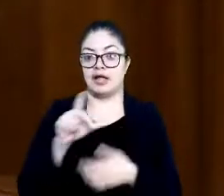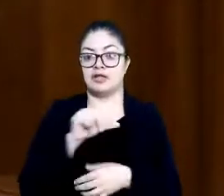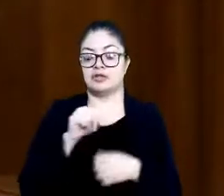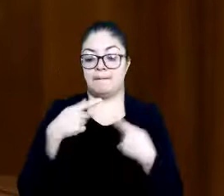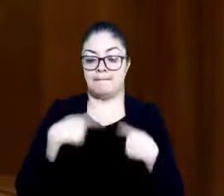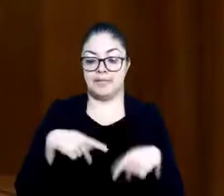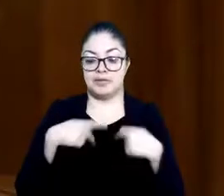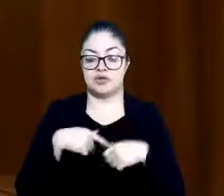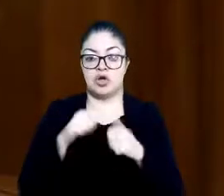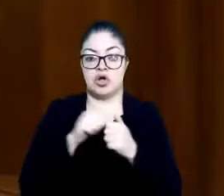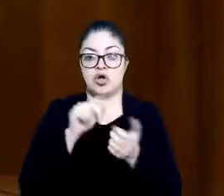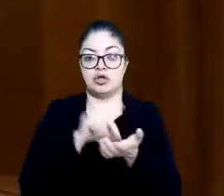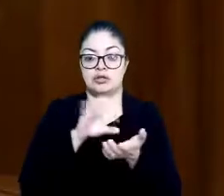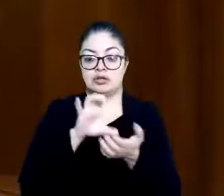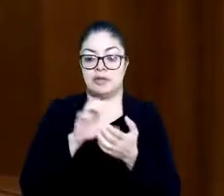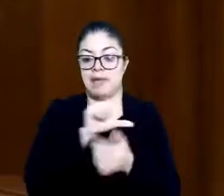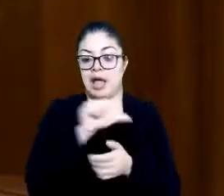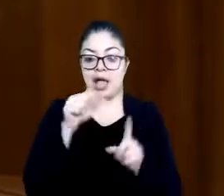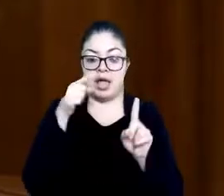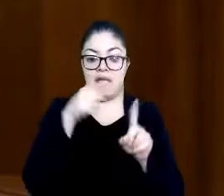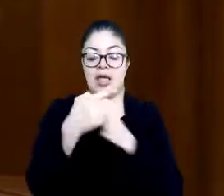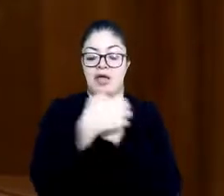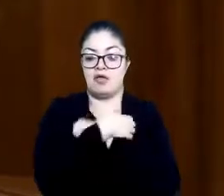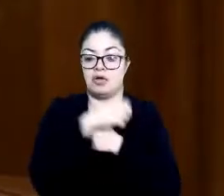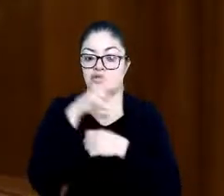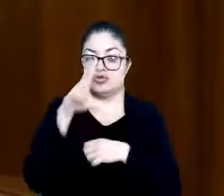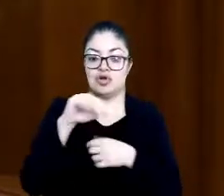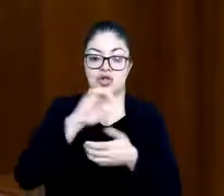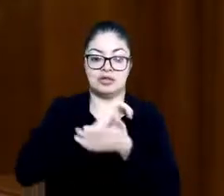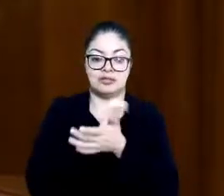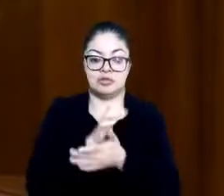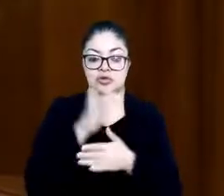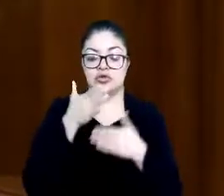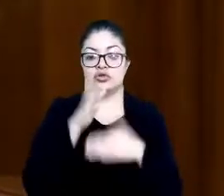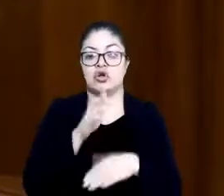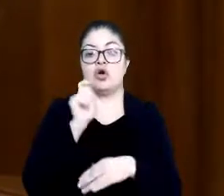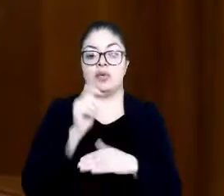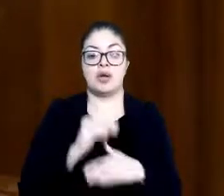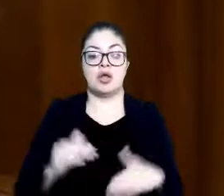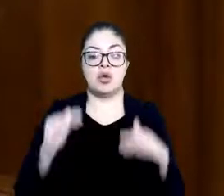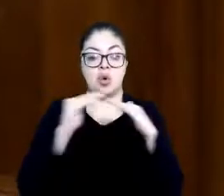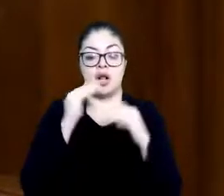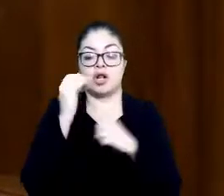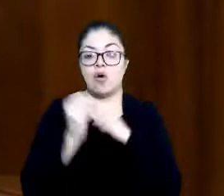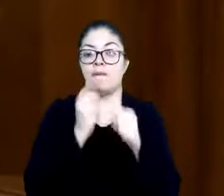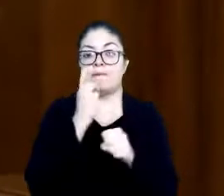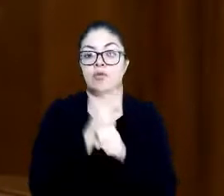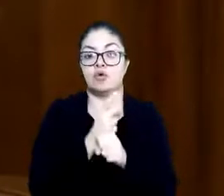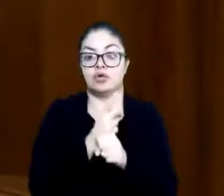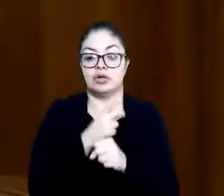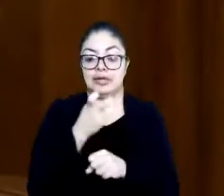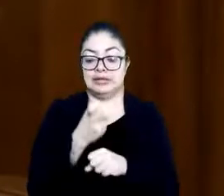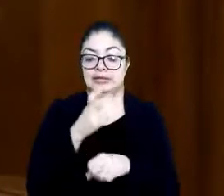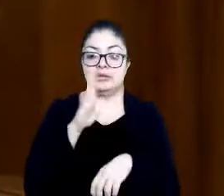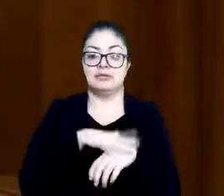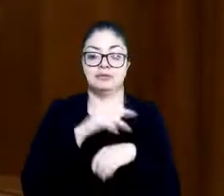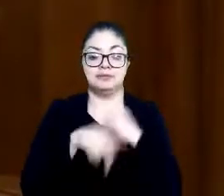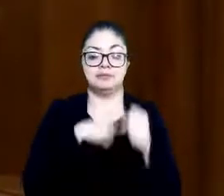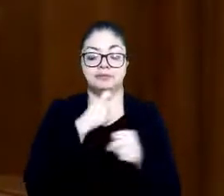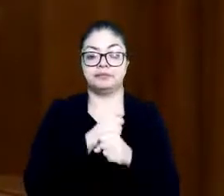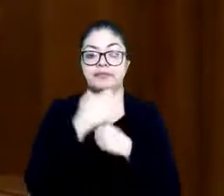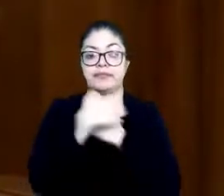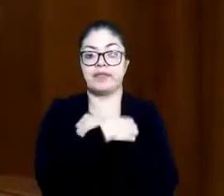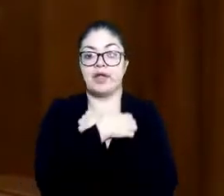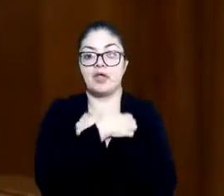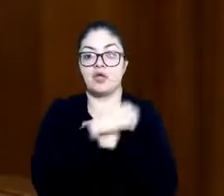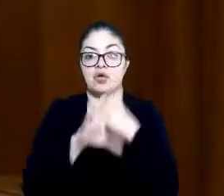con discapacidad a la educación y sin discriminación sobre la base de la igualdad de oportunidades, asegurarán un sistema de